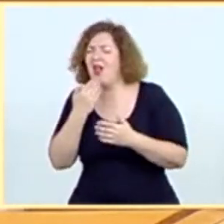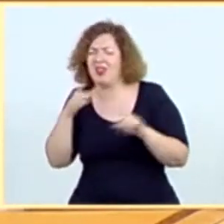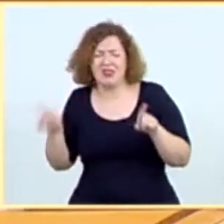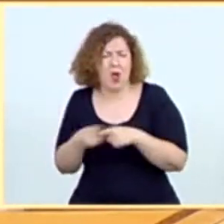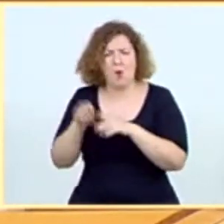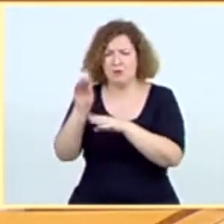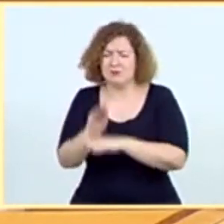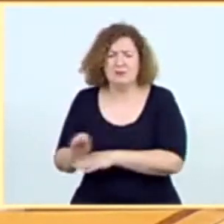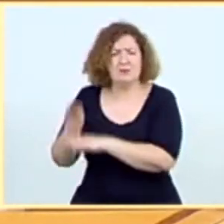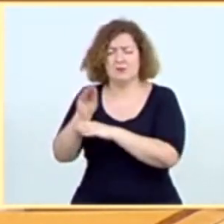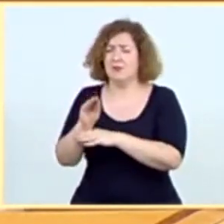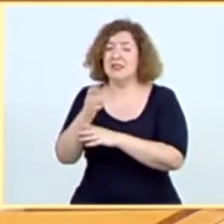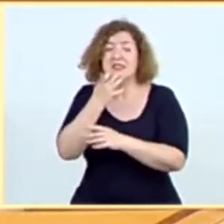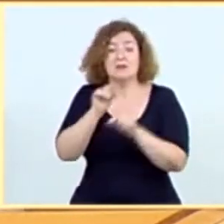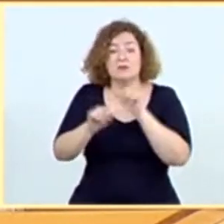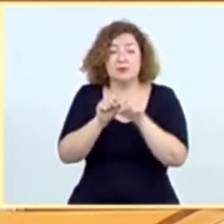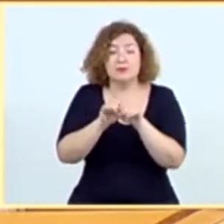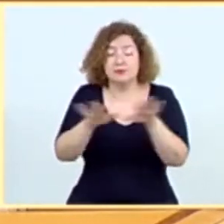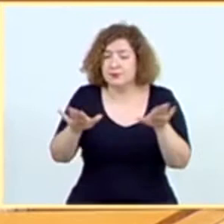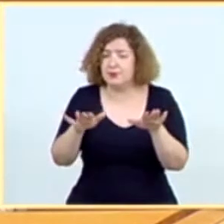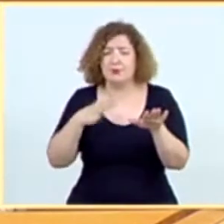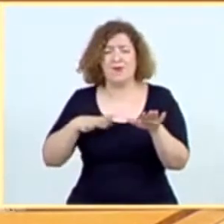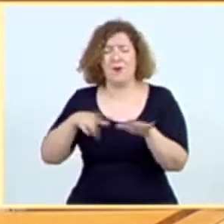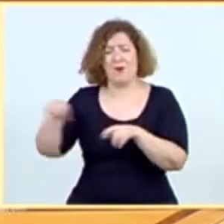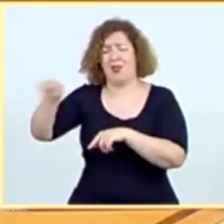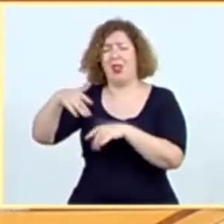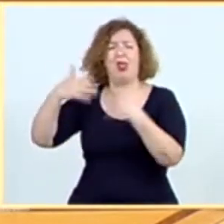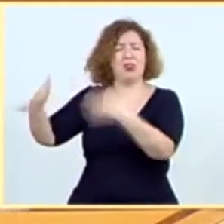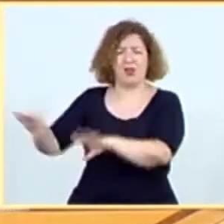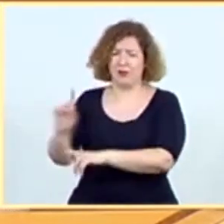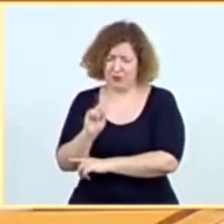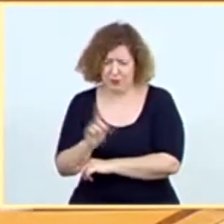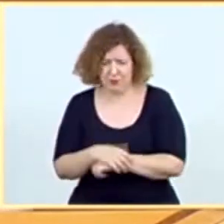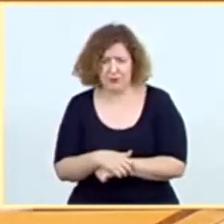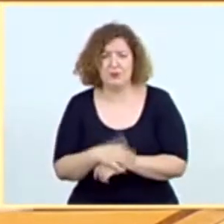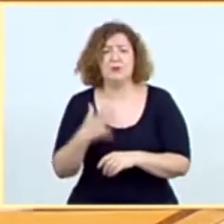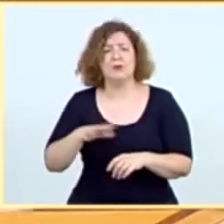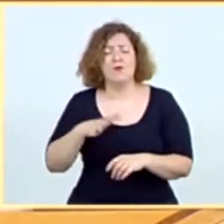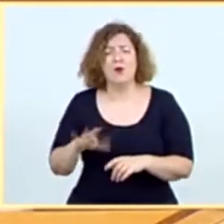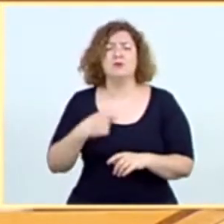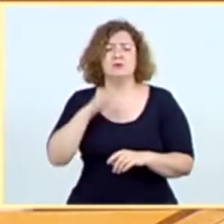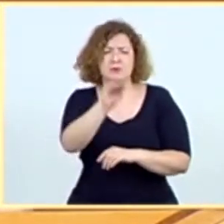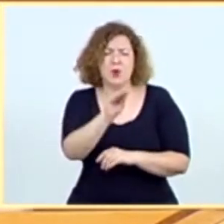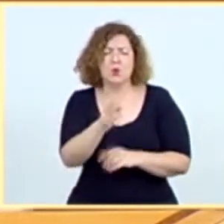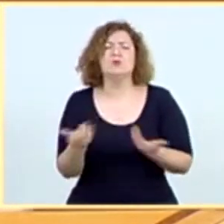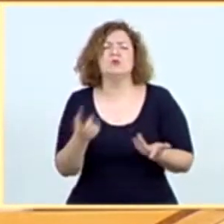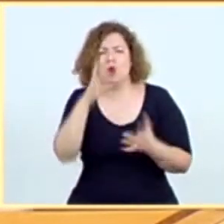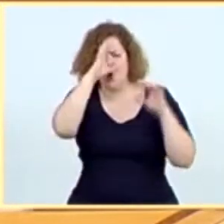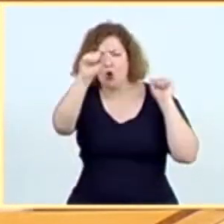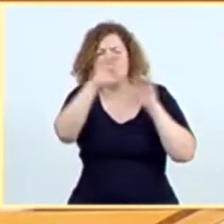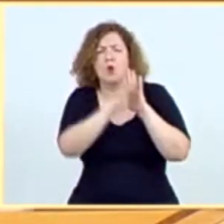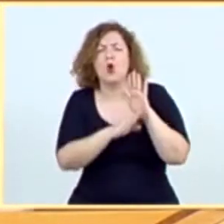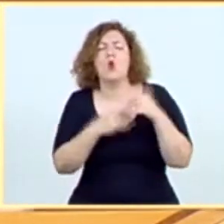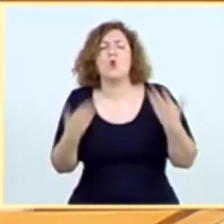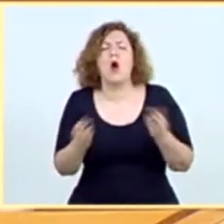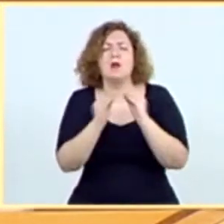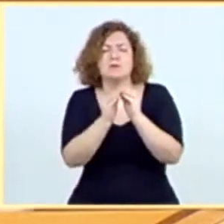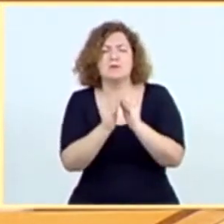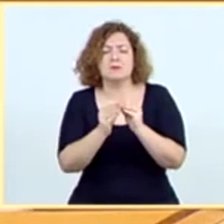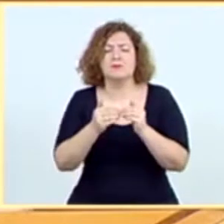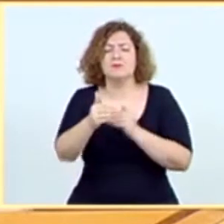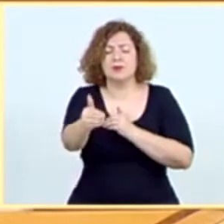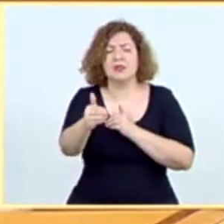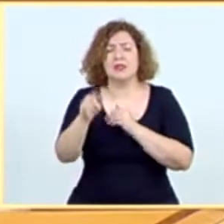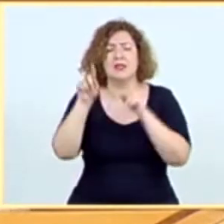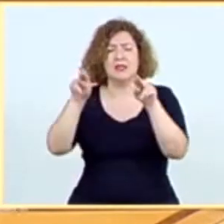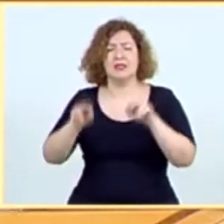anuncian, nunca vuelvan a encontrar indefenso a nuestros mayores. Y por eso le preguntamos, señor ministro, ¿qué protocolo tienen elaborado para las